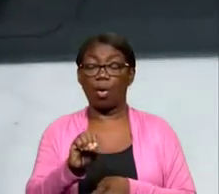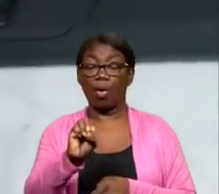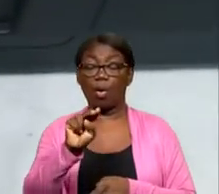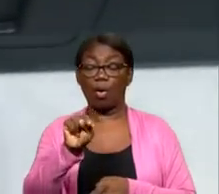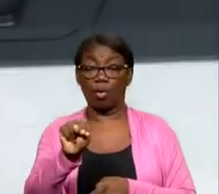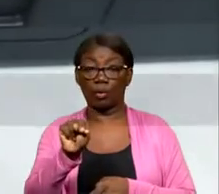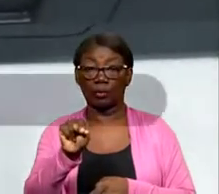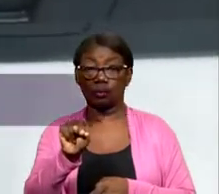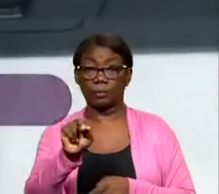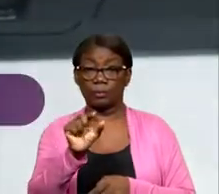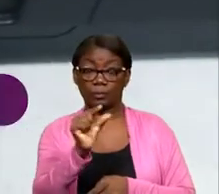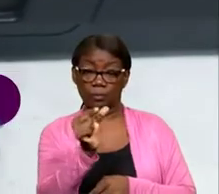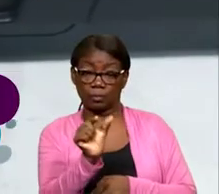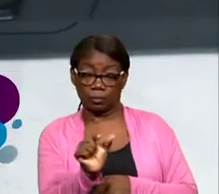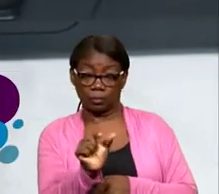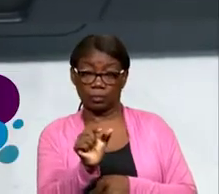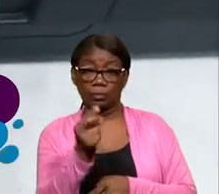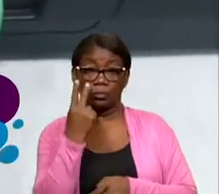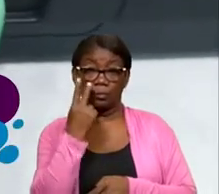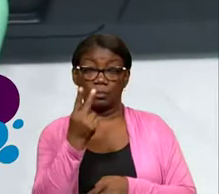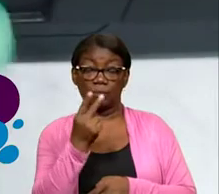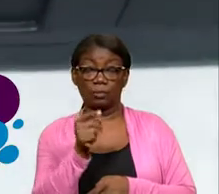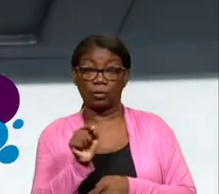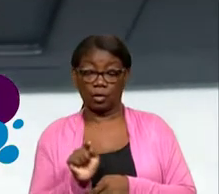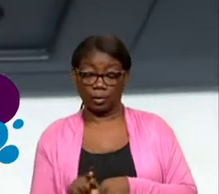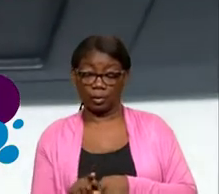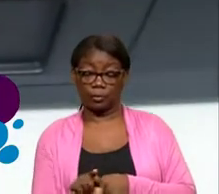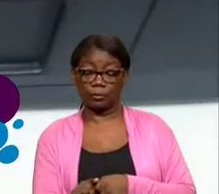standby encendido. Vamos a darle power.